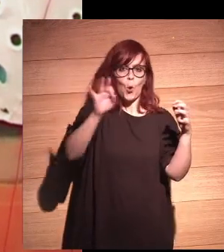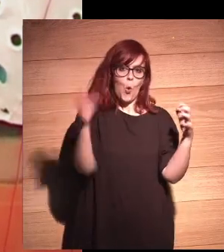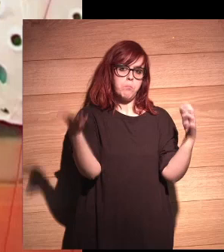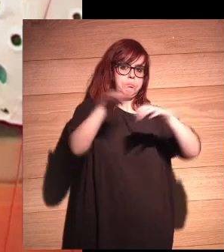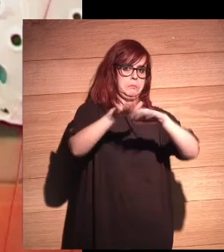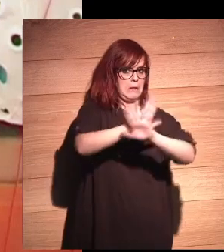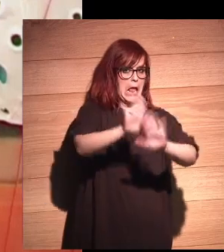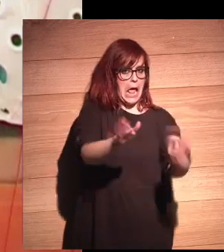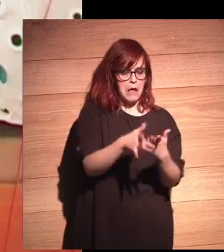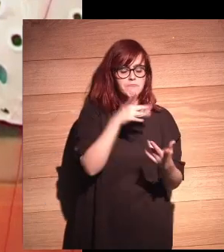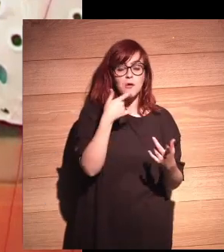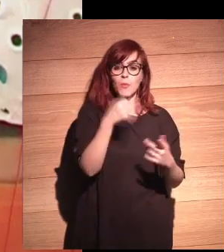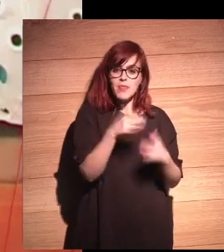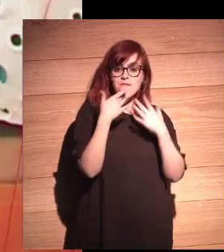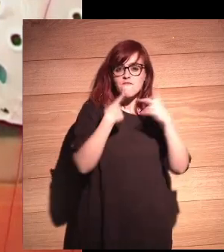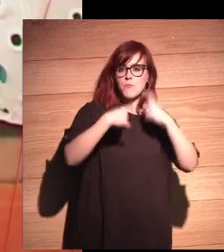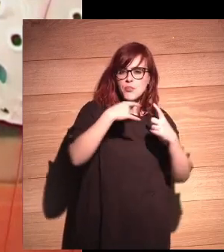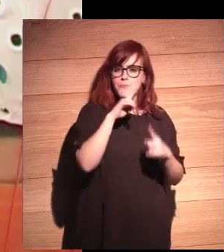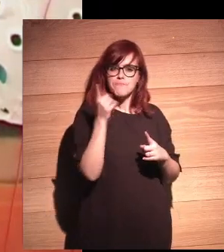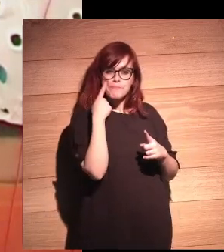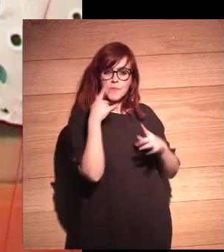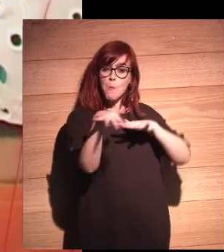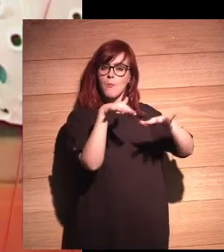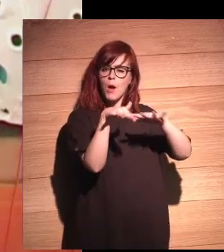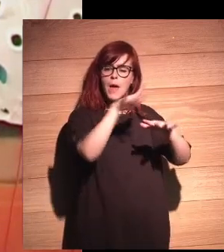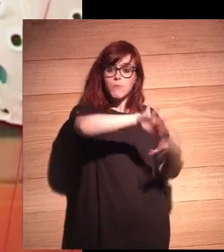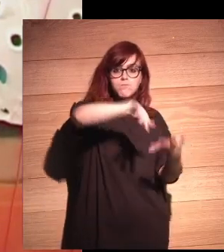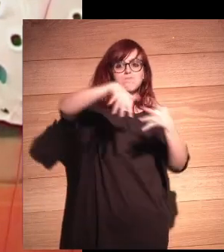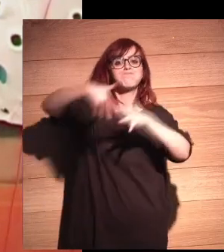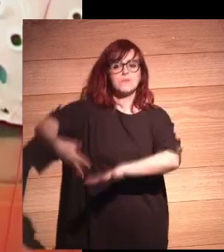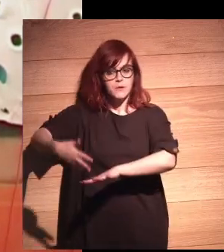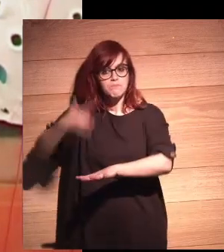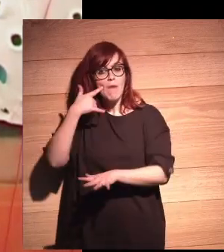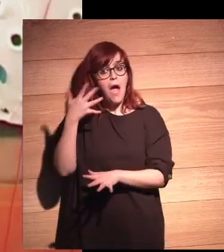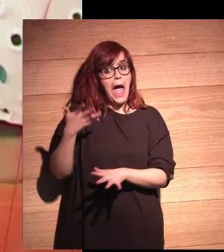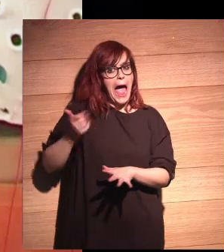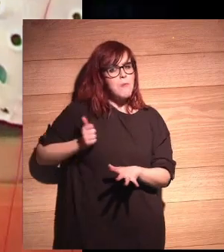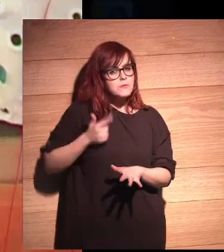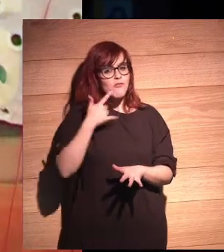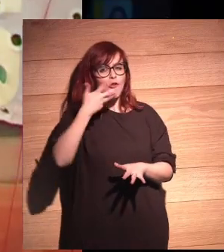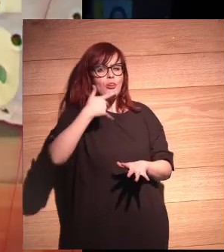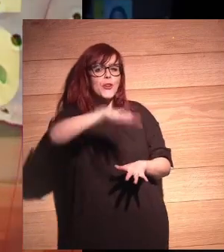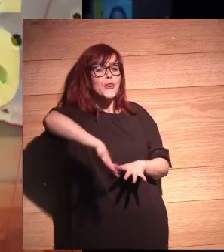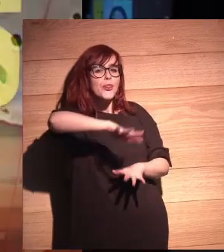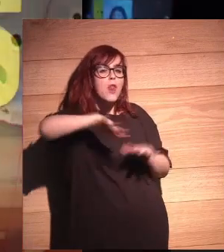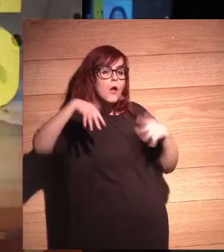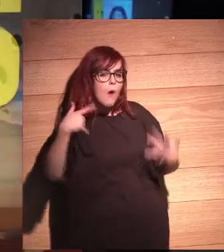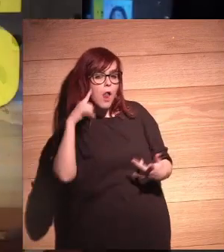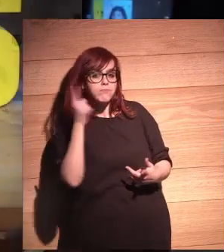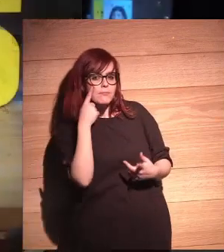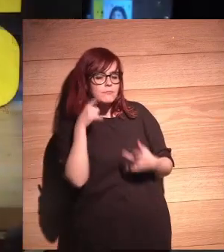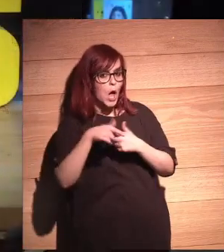decodificar esa información y utilizarla para controlar otro efector. ¿Cuándo se utiliza